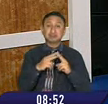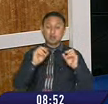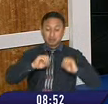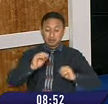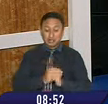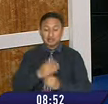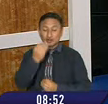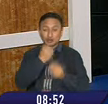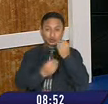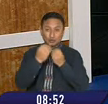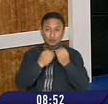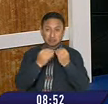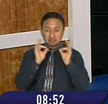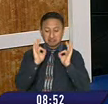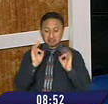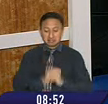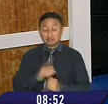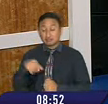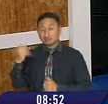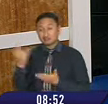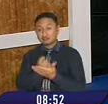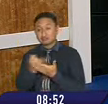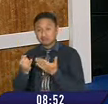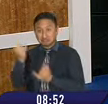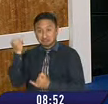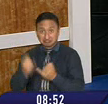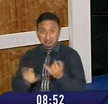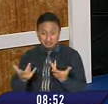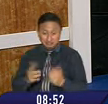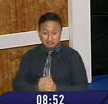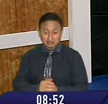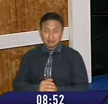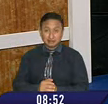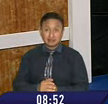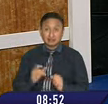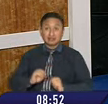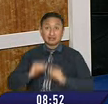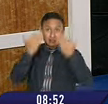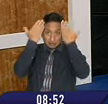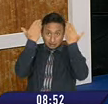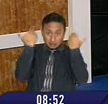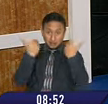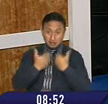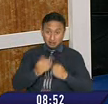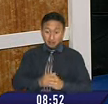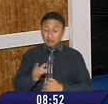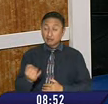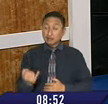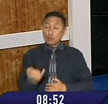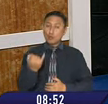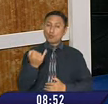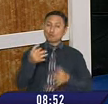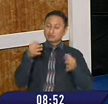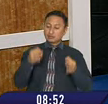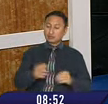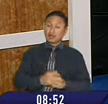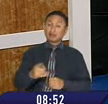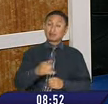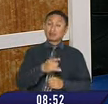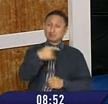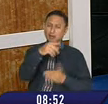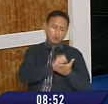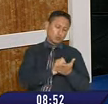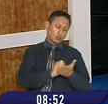de buena manera. Y ya que viene el fin de semana, pues la Dianita tomó nota, ella que ahora está esbelta y que no pierde una